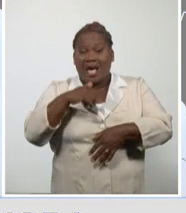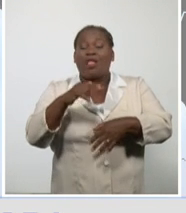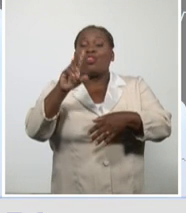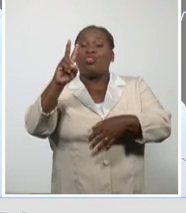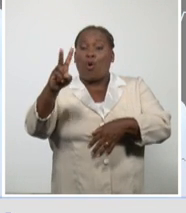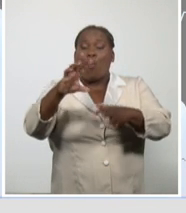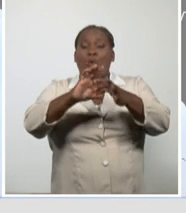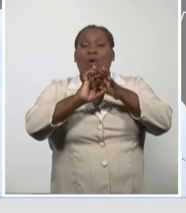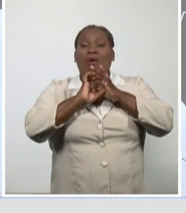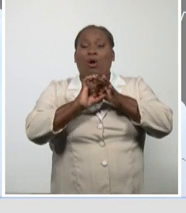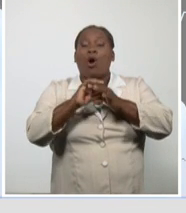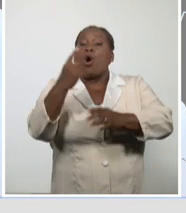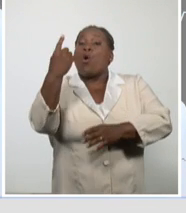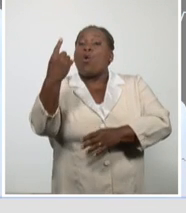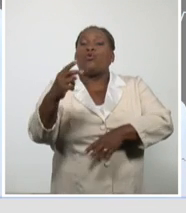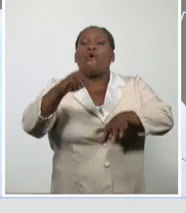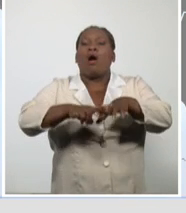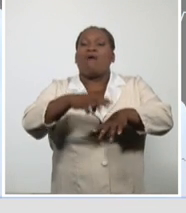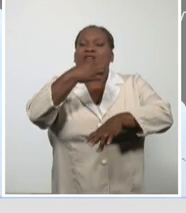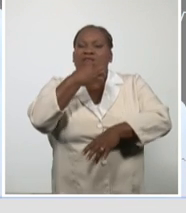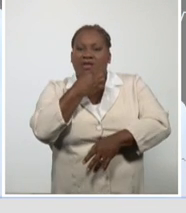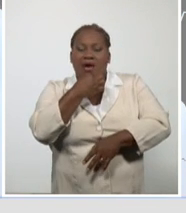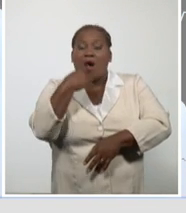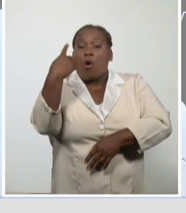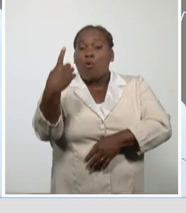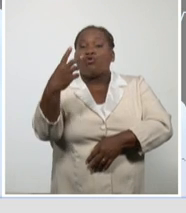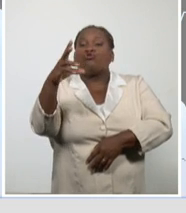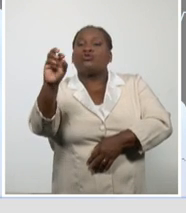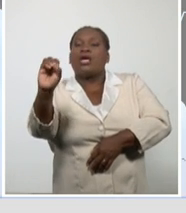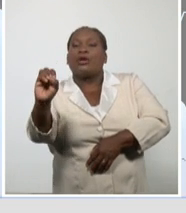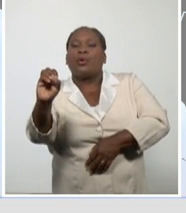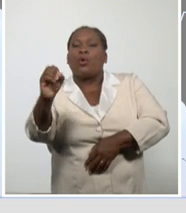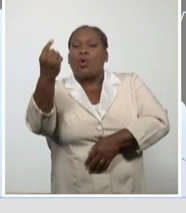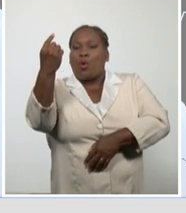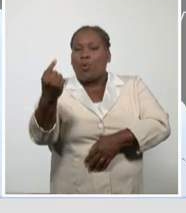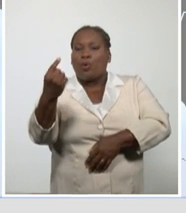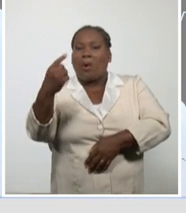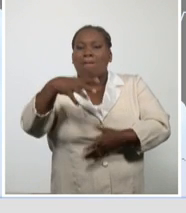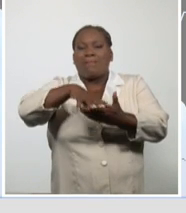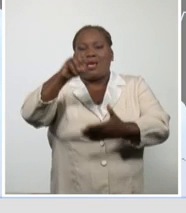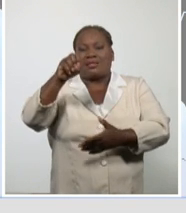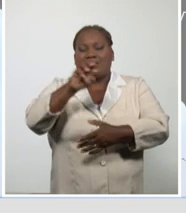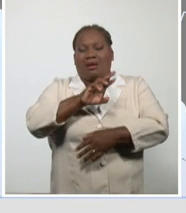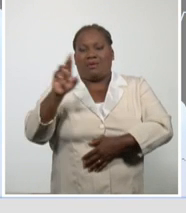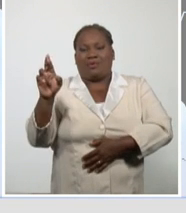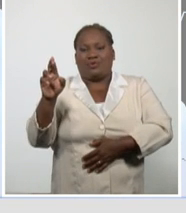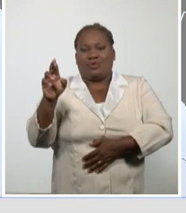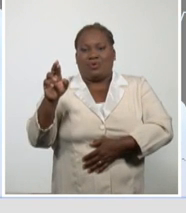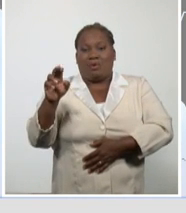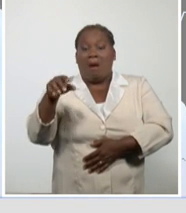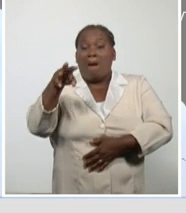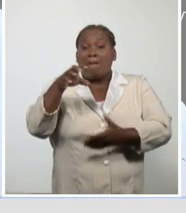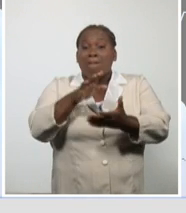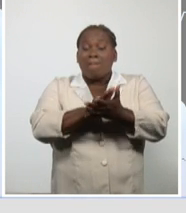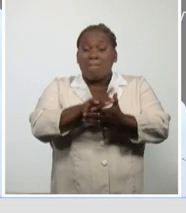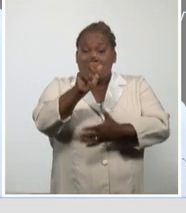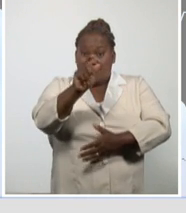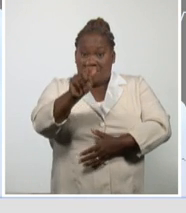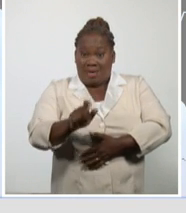y un caso de Habana Vieja, un caso de Cerro y un caso de Plaza. En el caso de Mayabeque